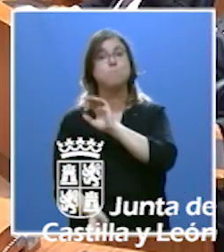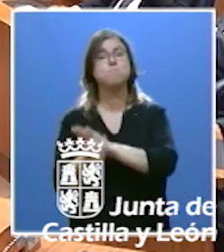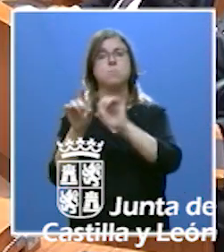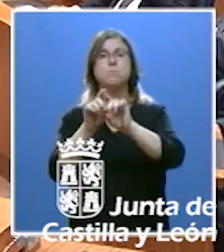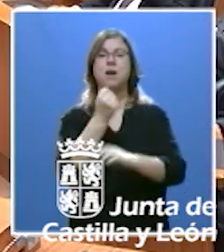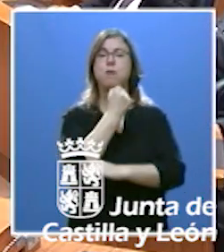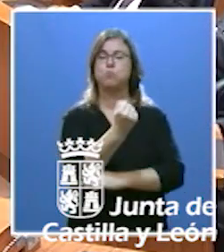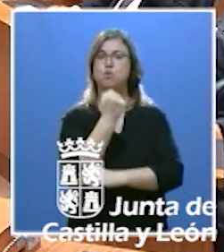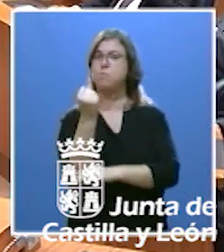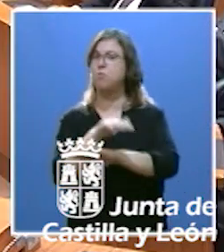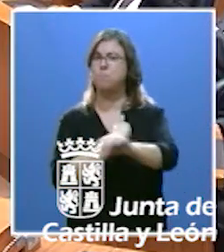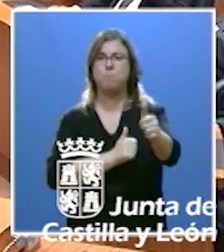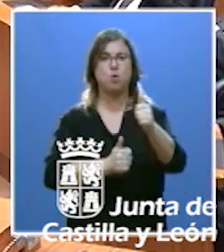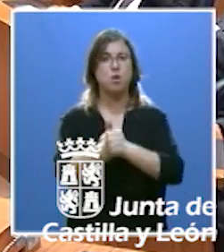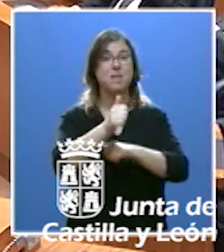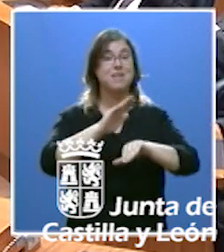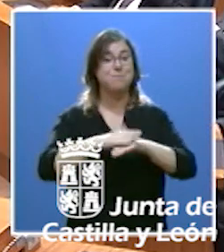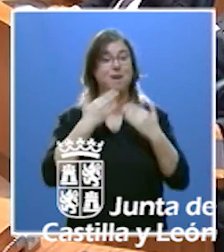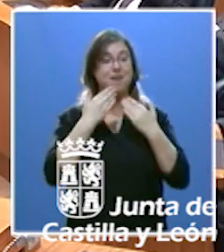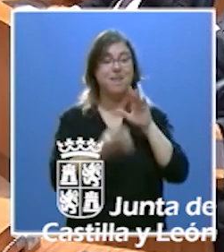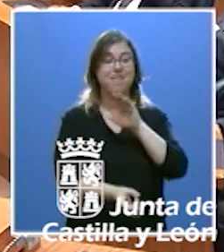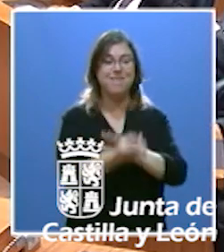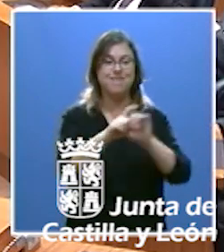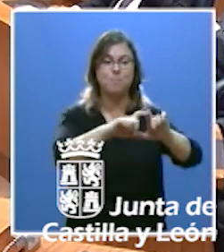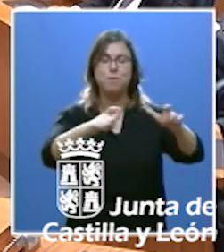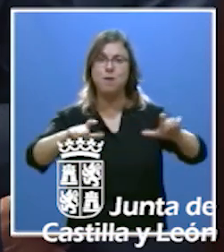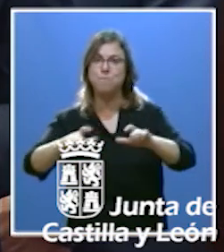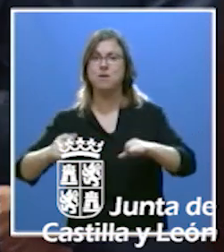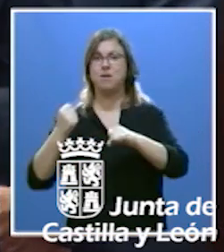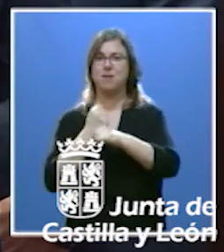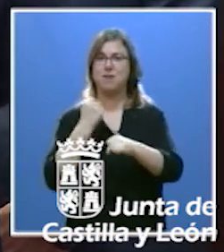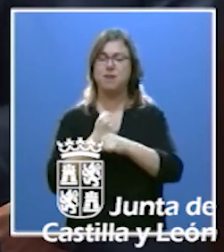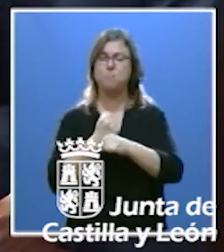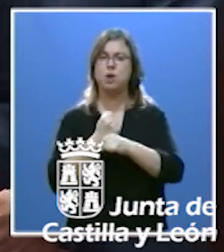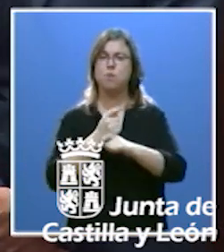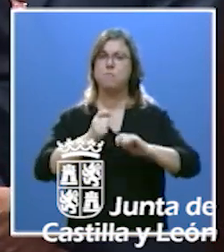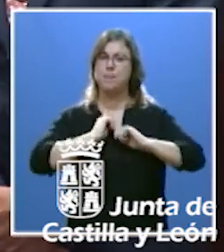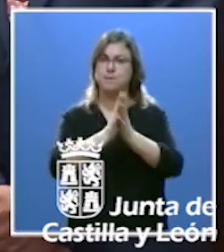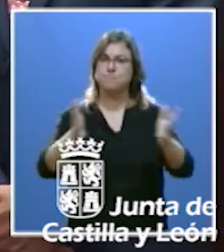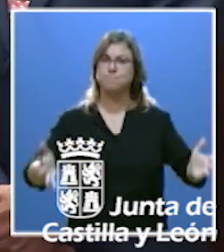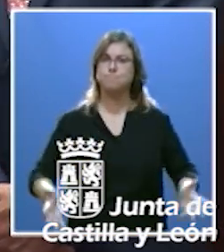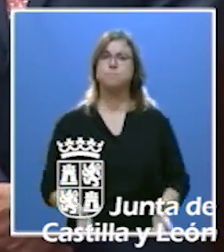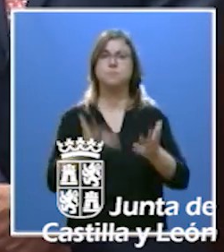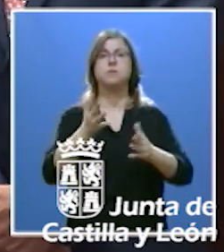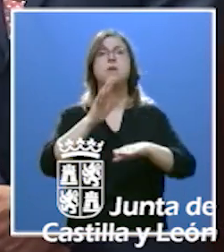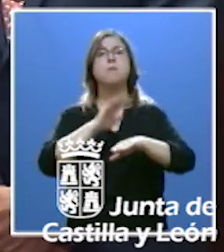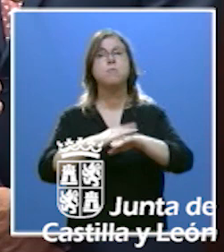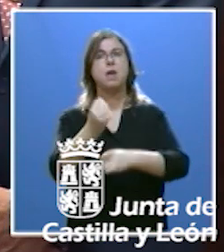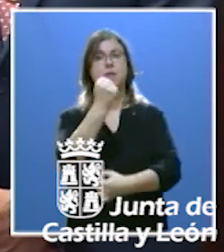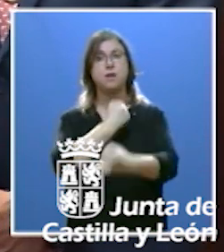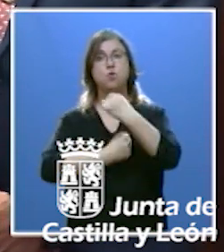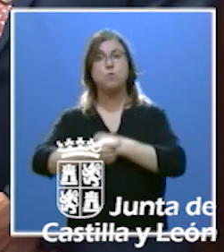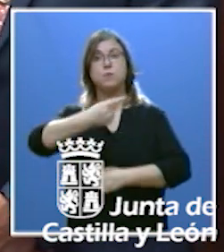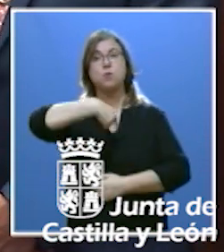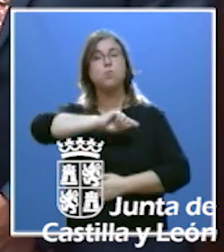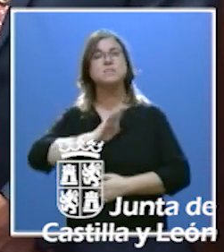prioridad para que todos estos generadores de empleo se conviertan en grandes palancas de crecimiento de nuestra economía de todos